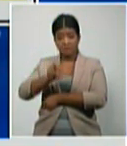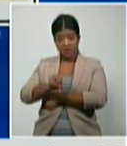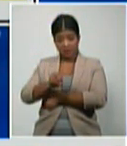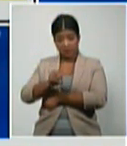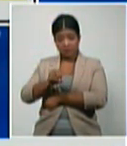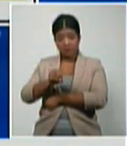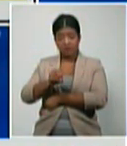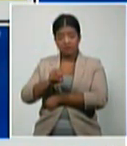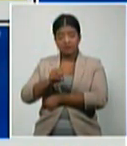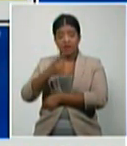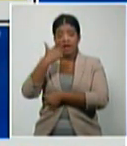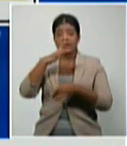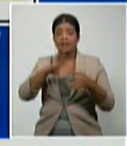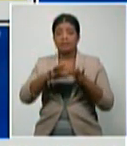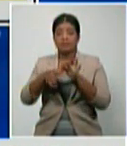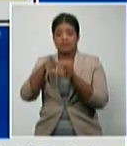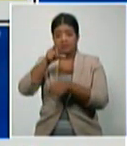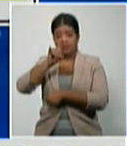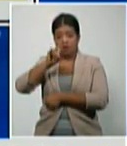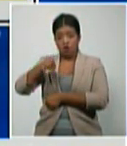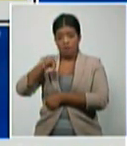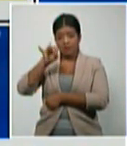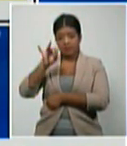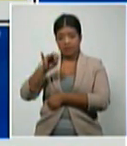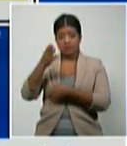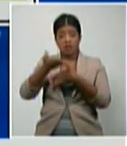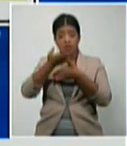16,7 y Santiago de Cuba